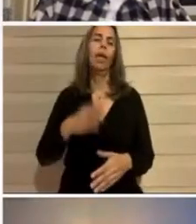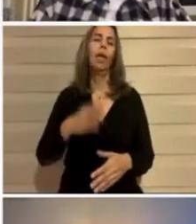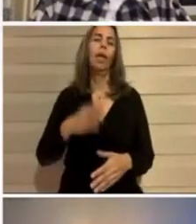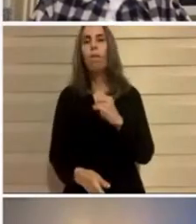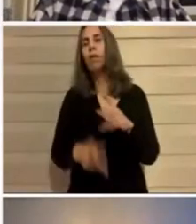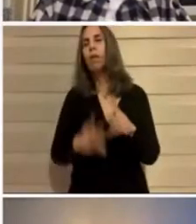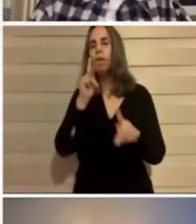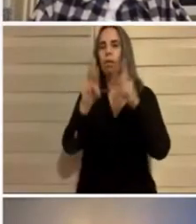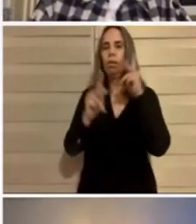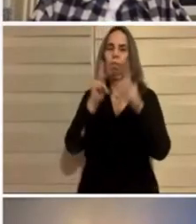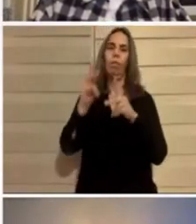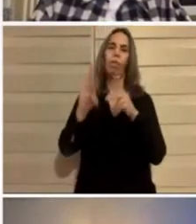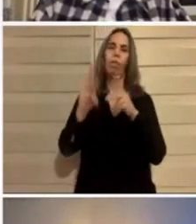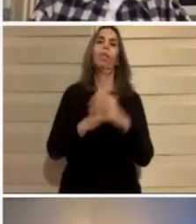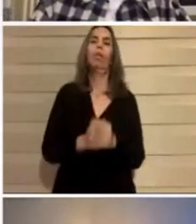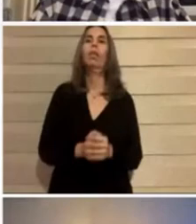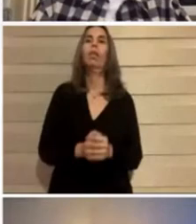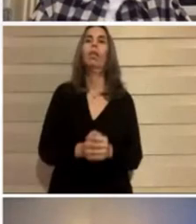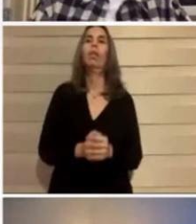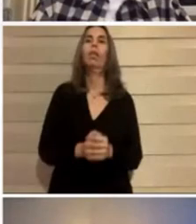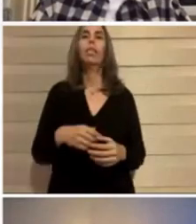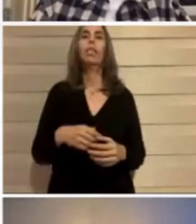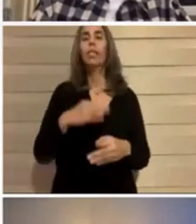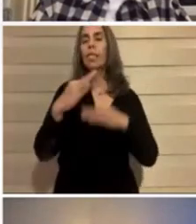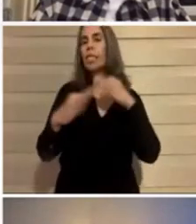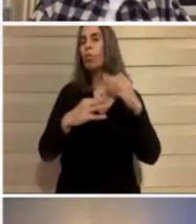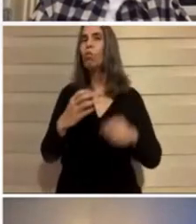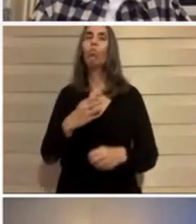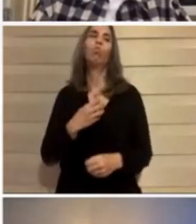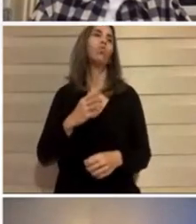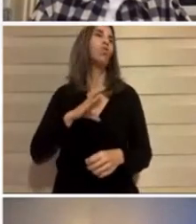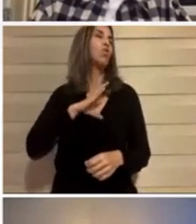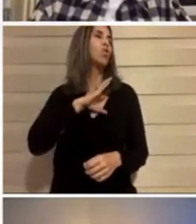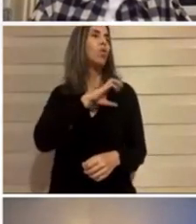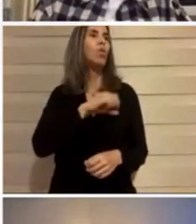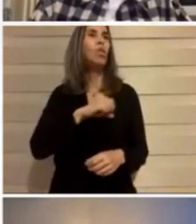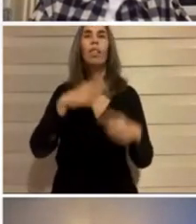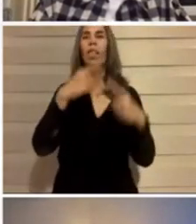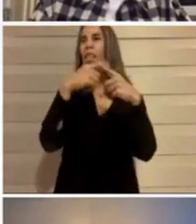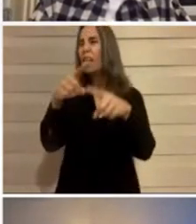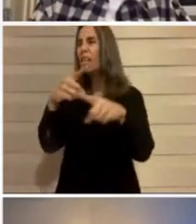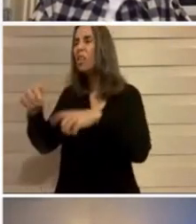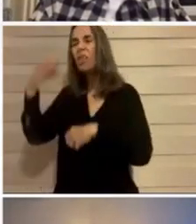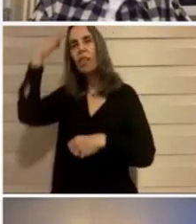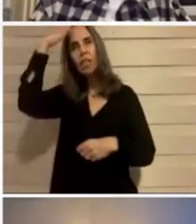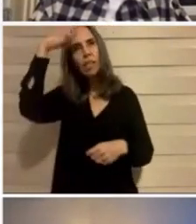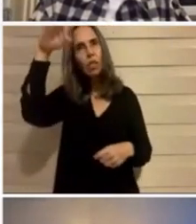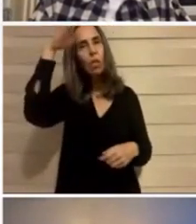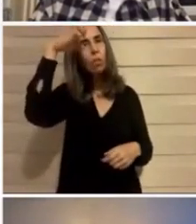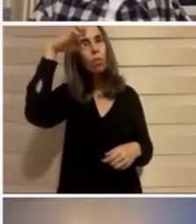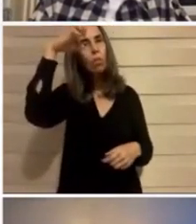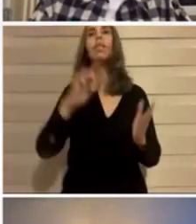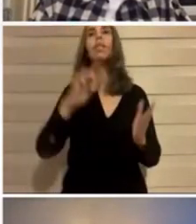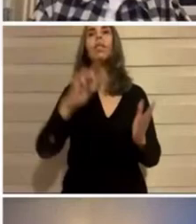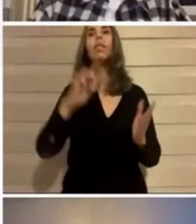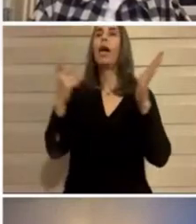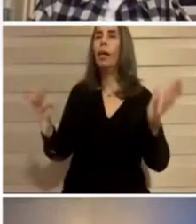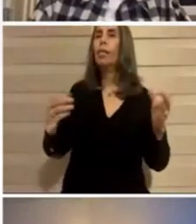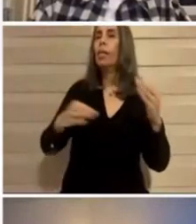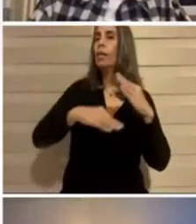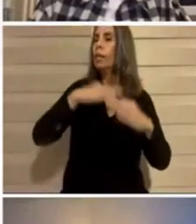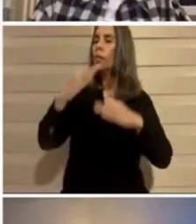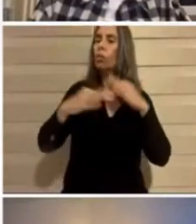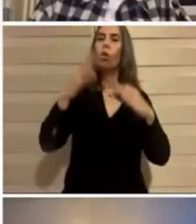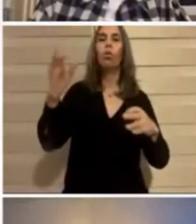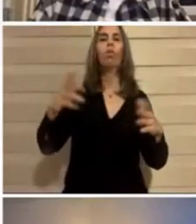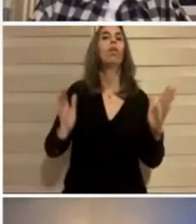muy complacidas de las experiencias vertidas. Y no nos queda más que agradecer la participación de las